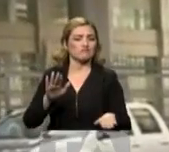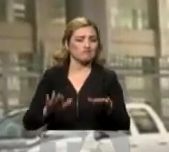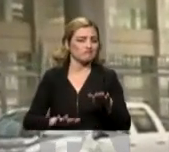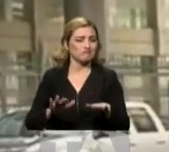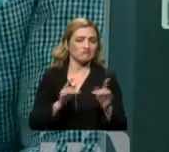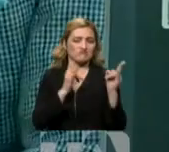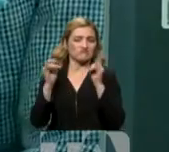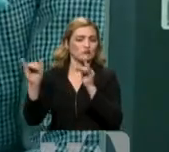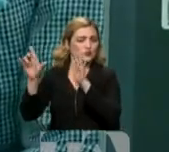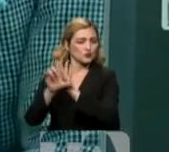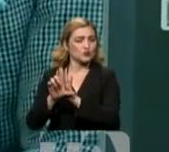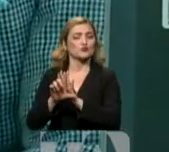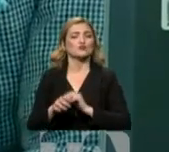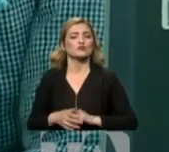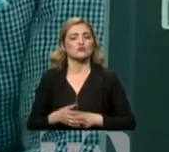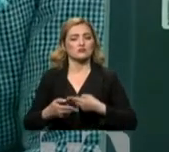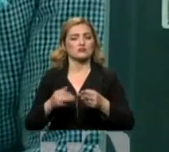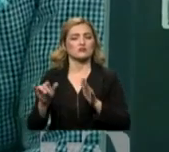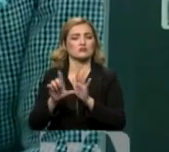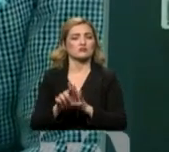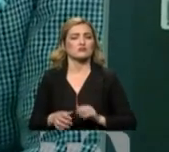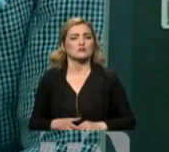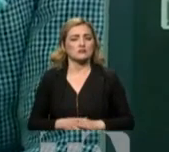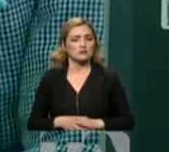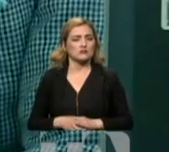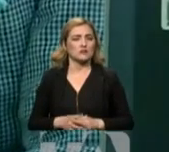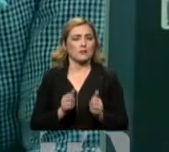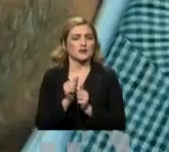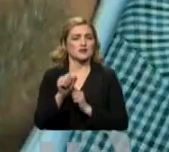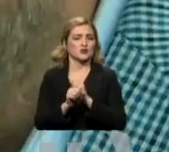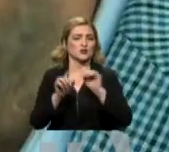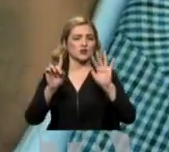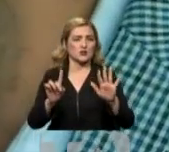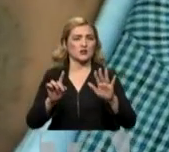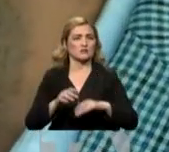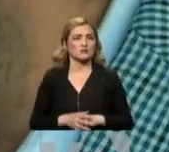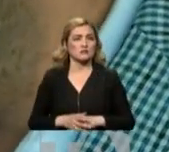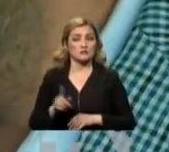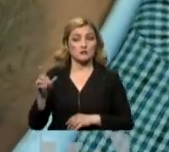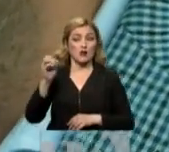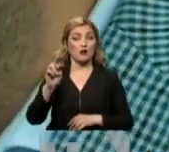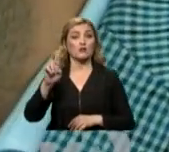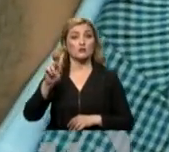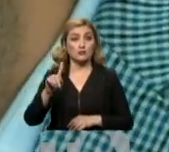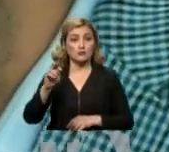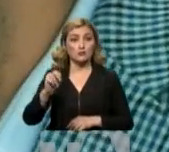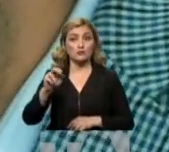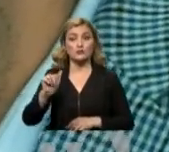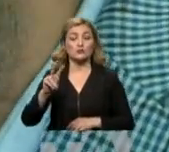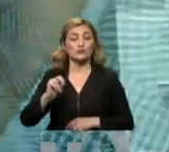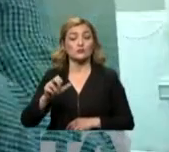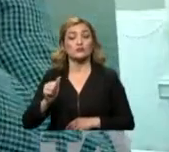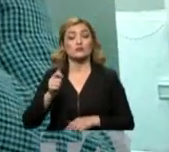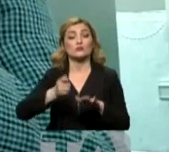delito de enriquecimiento ilícito y lavado de activos. Desde hace 6 años, Alfonso Ordeñana se desempeñaba como